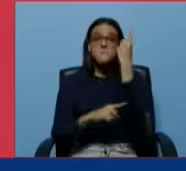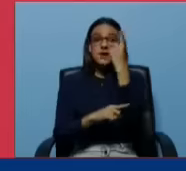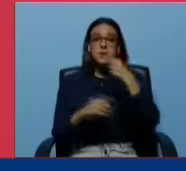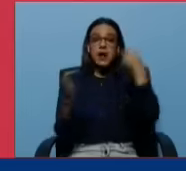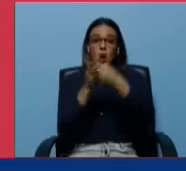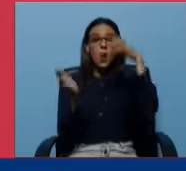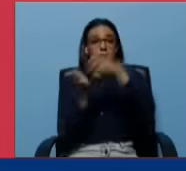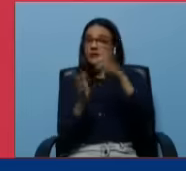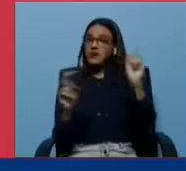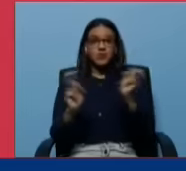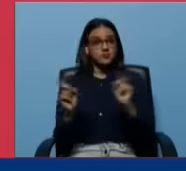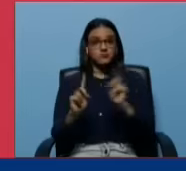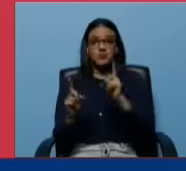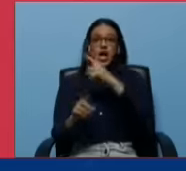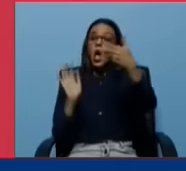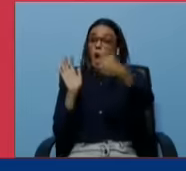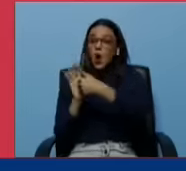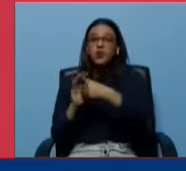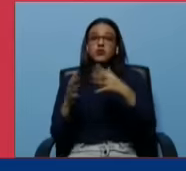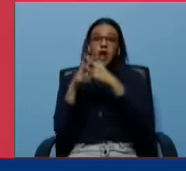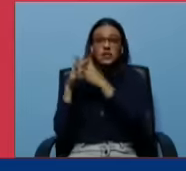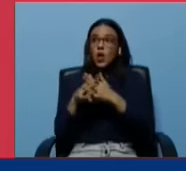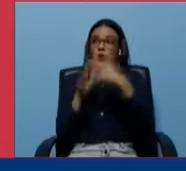es la primera arremetida imperialista,